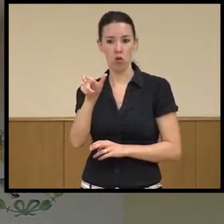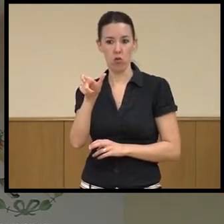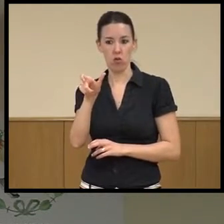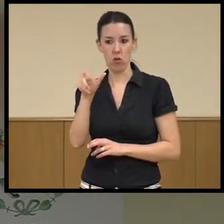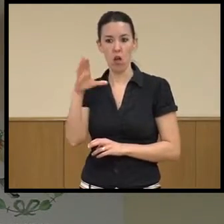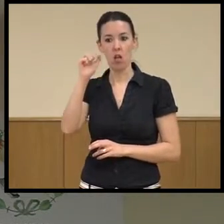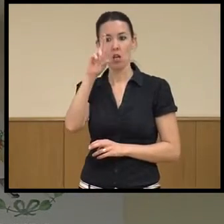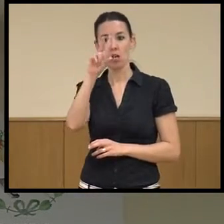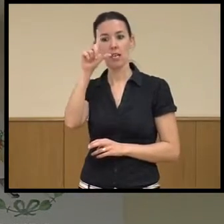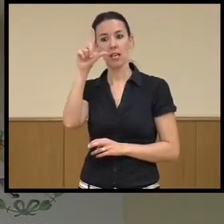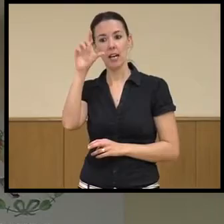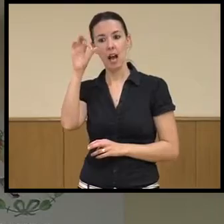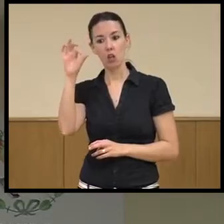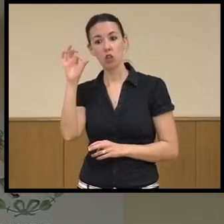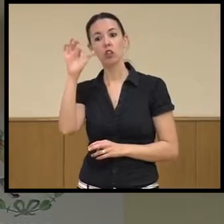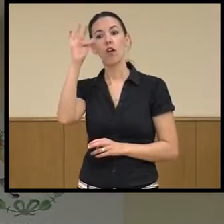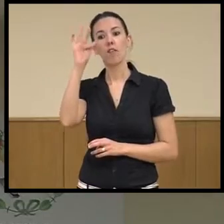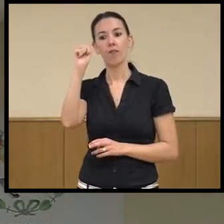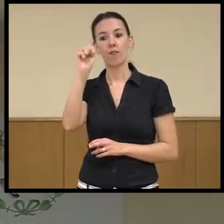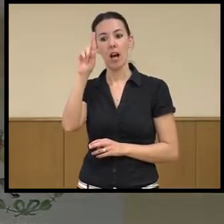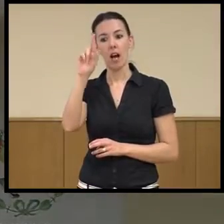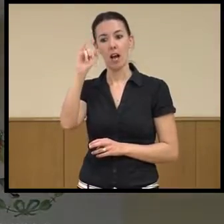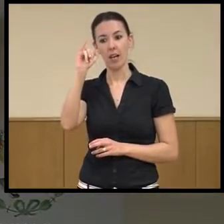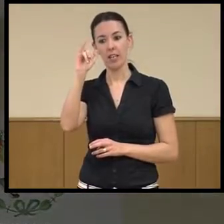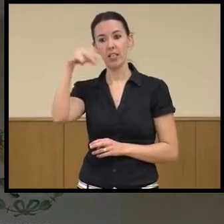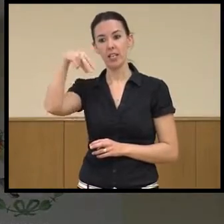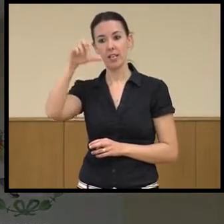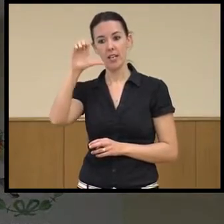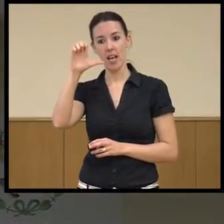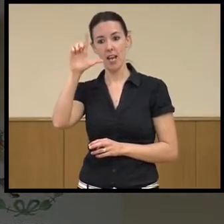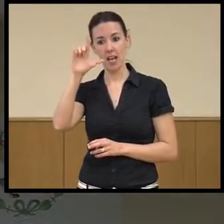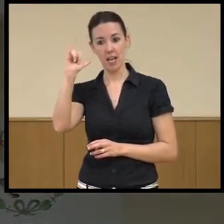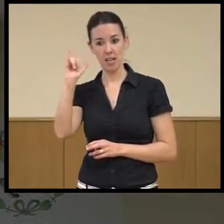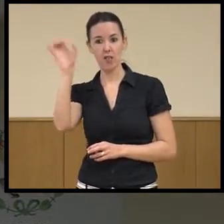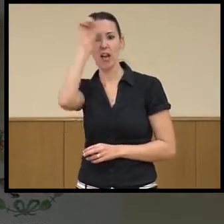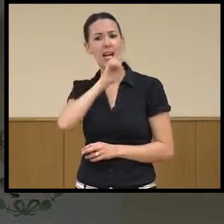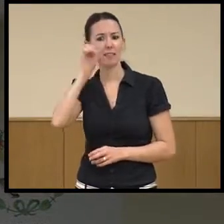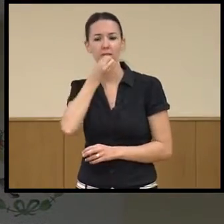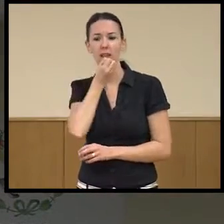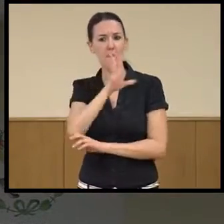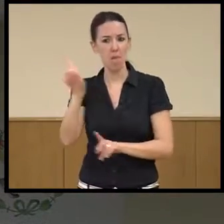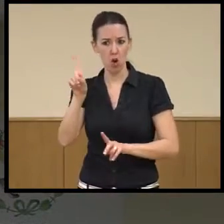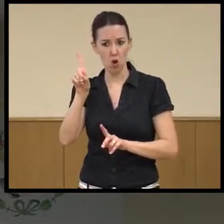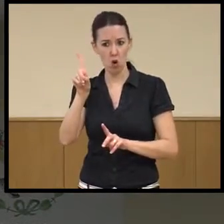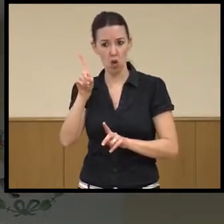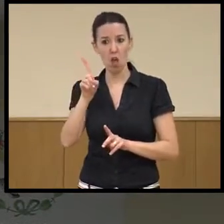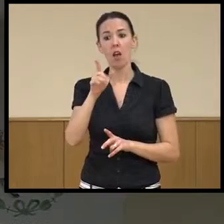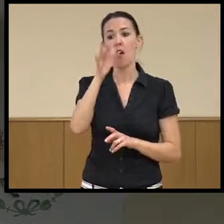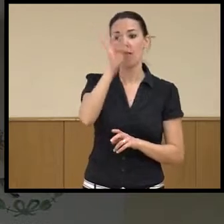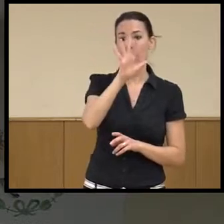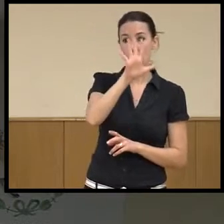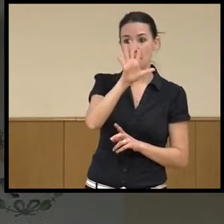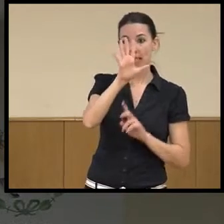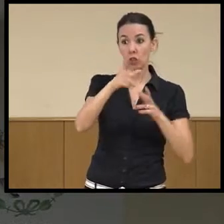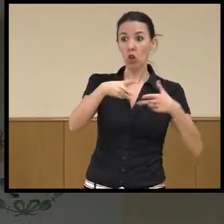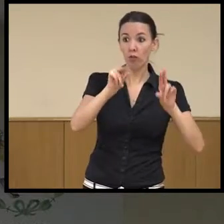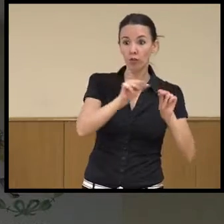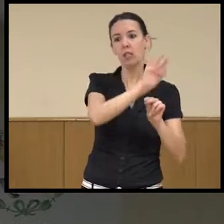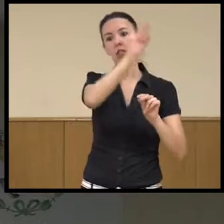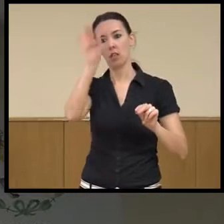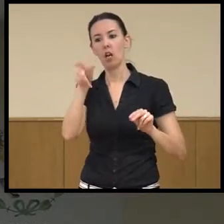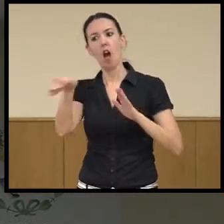Borsky, Farinelli. El papel de Farinelli se amplió en el reinado siguiente, asumiendo la dirección de los grandes